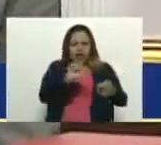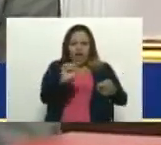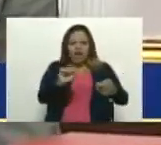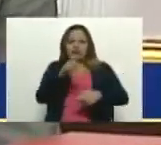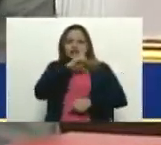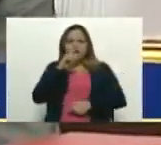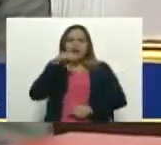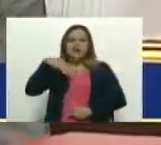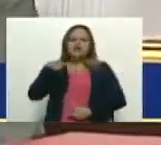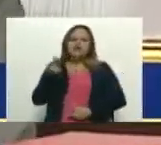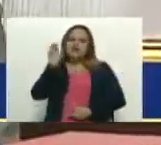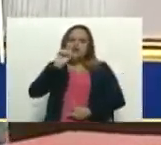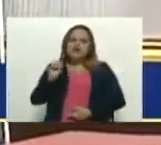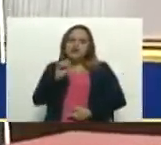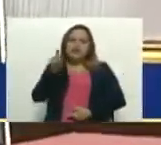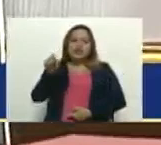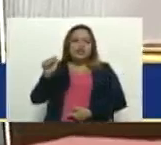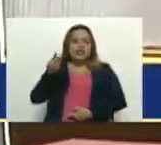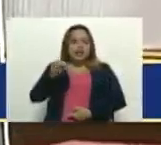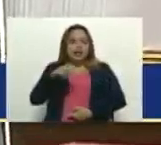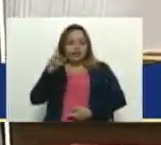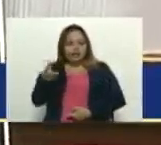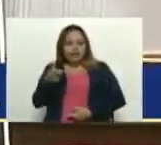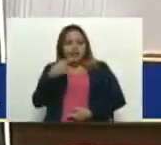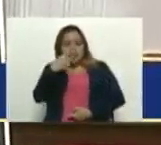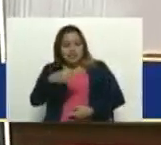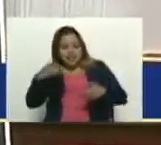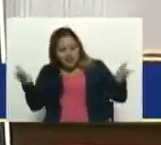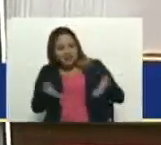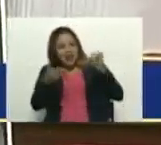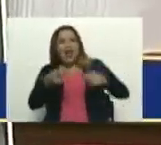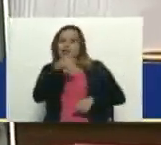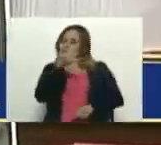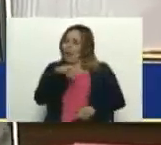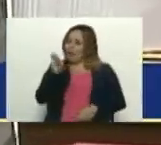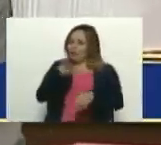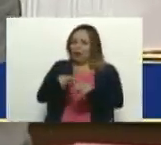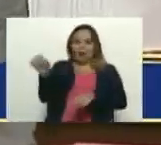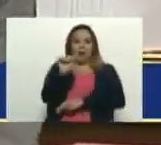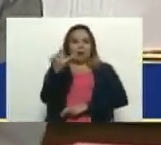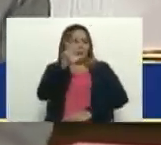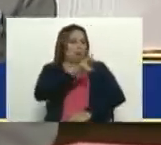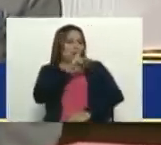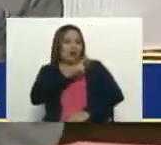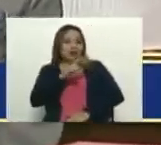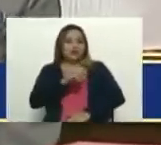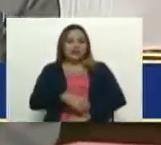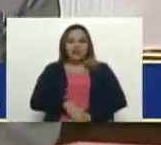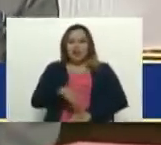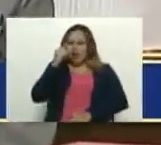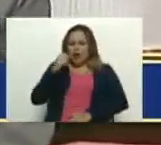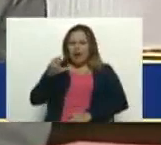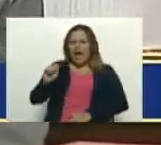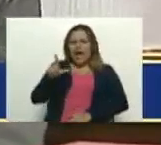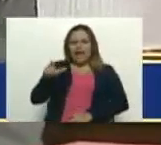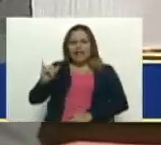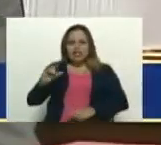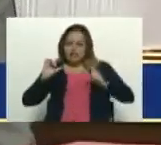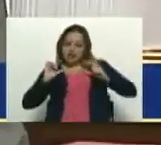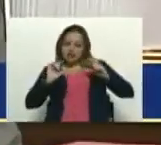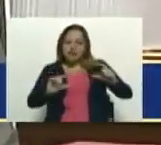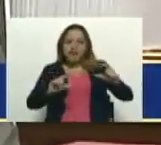empezaron a chalequearlo sus compañeros en la universidad, a decirle, anda Alí, andas en Mustang. Y Alí agarró un pedazo de cartón y le puso,